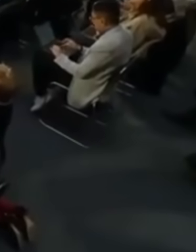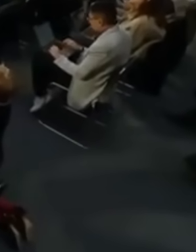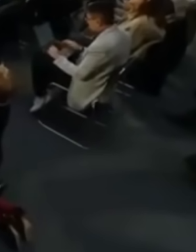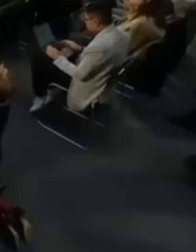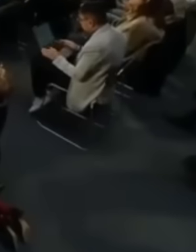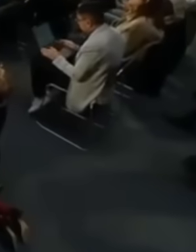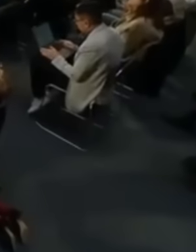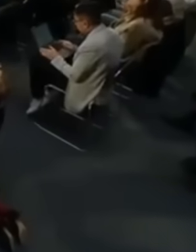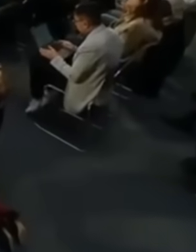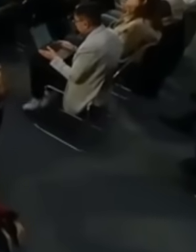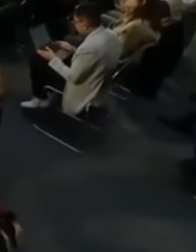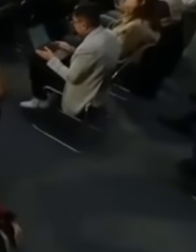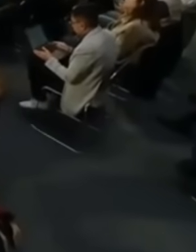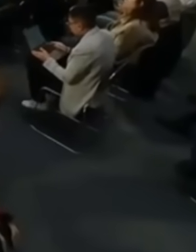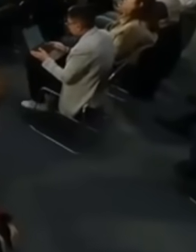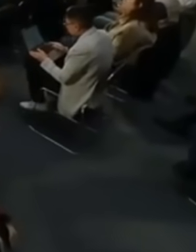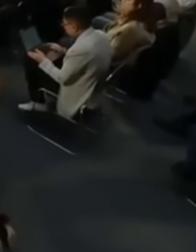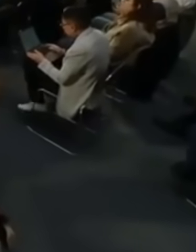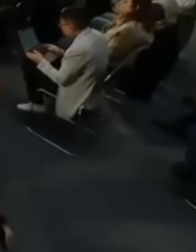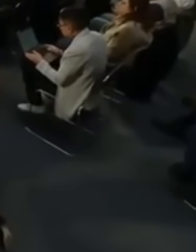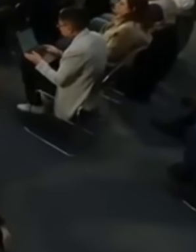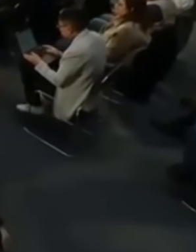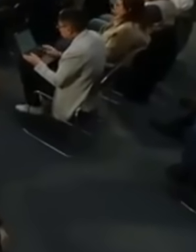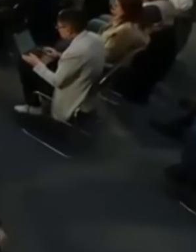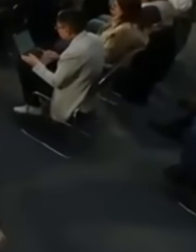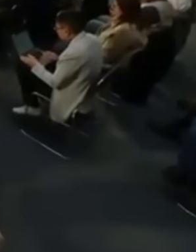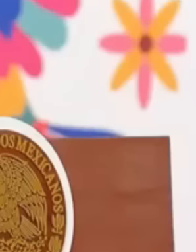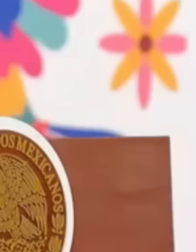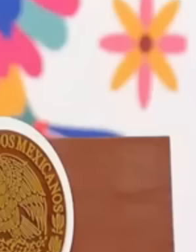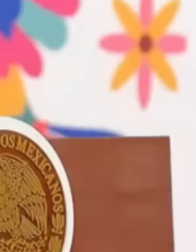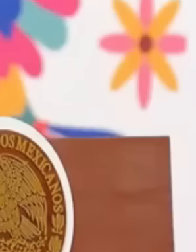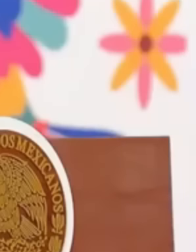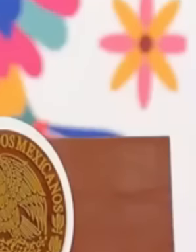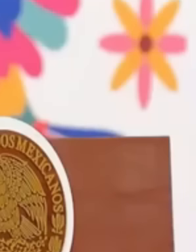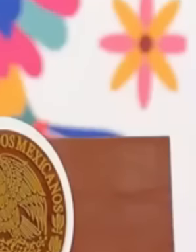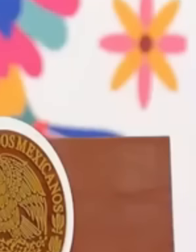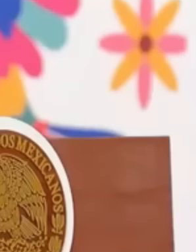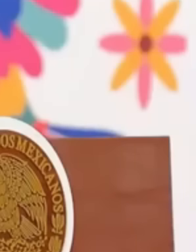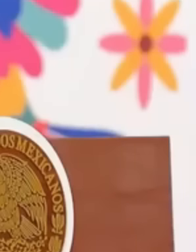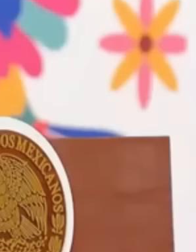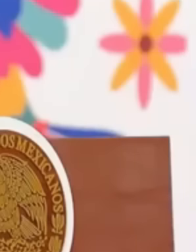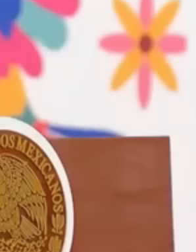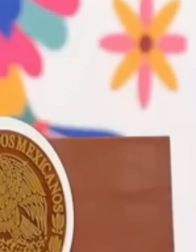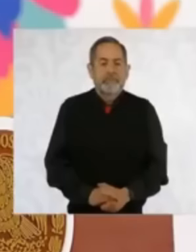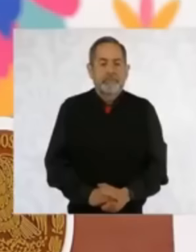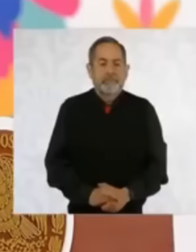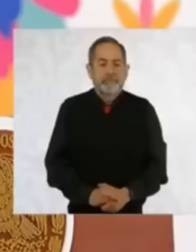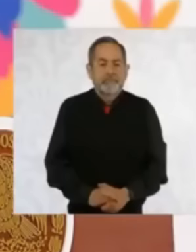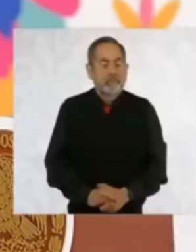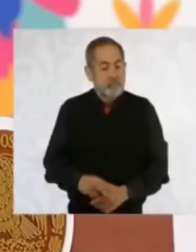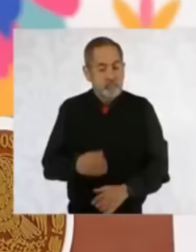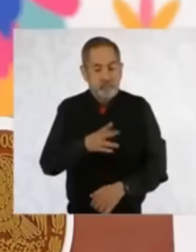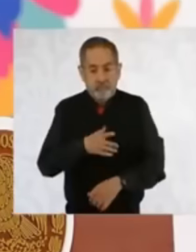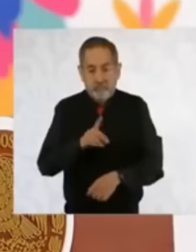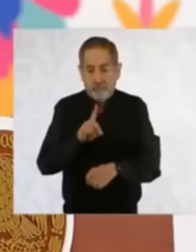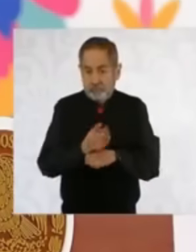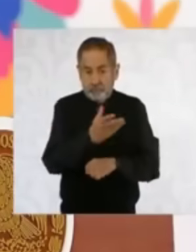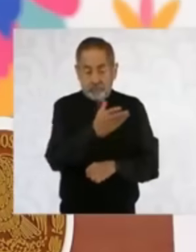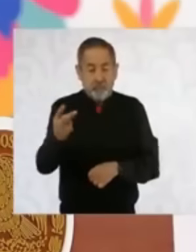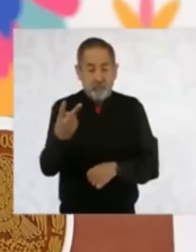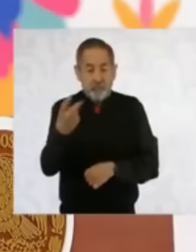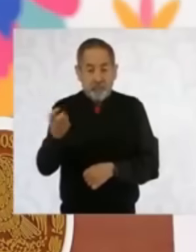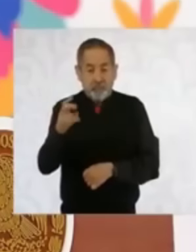país estarán ofreciendo descuentos que van desde el 10% hasta el 70. quién se quiere perder esto nadie